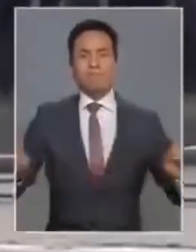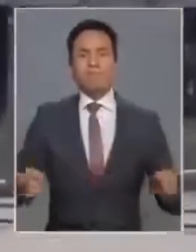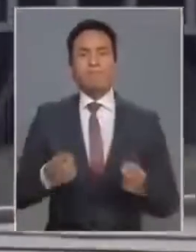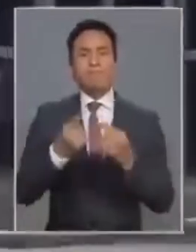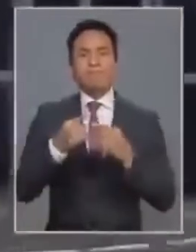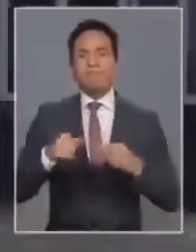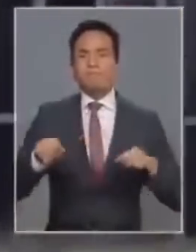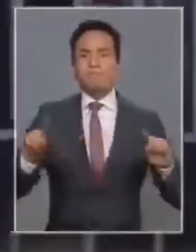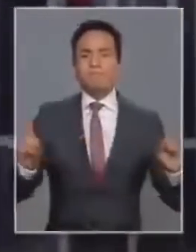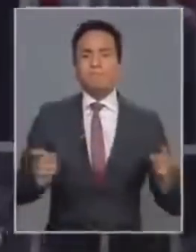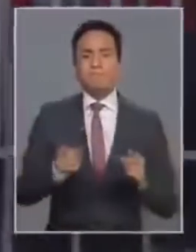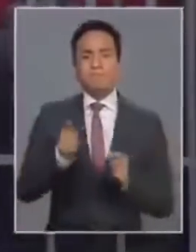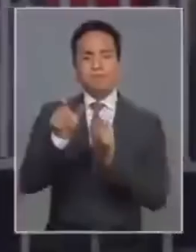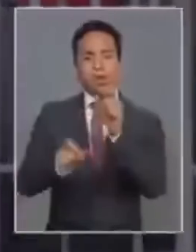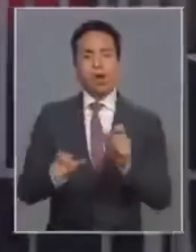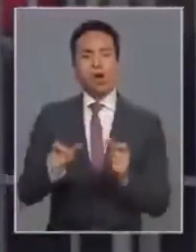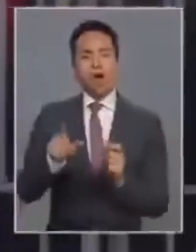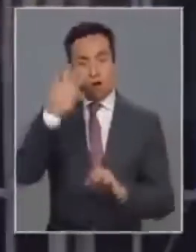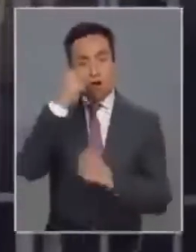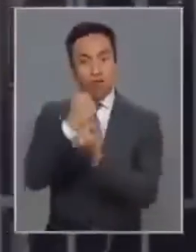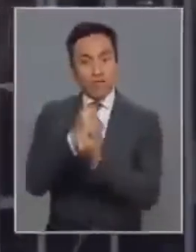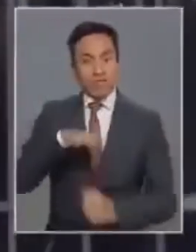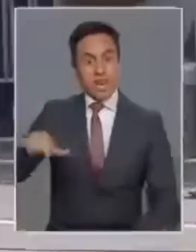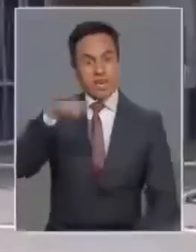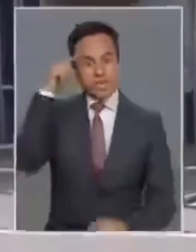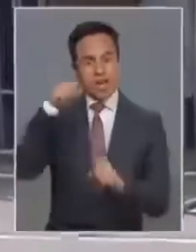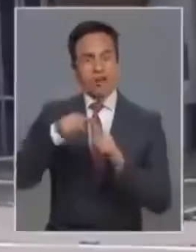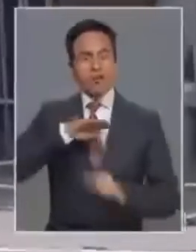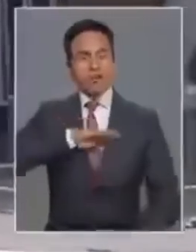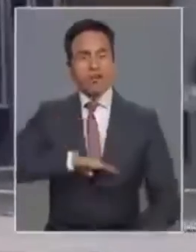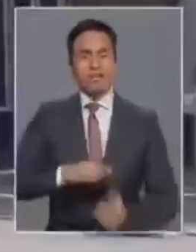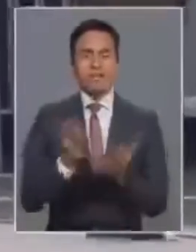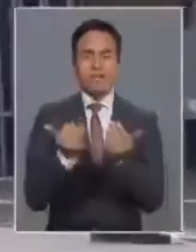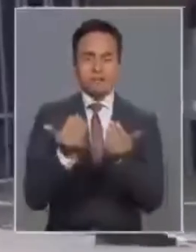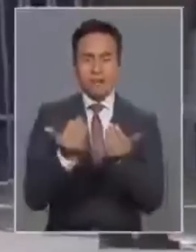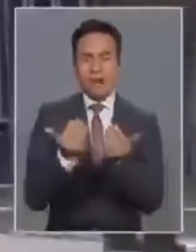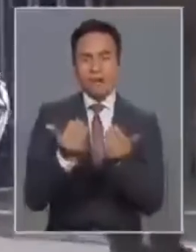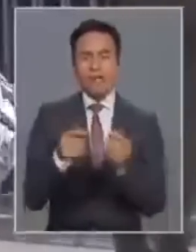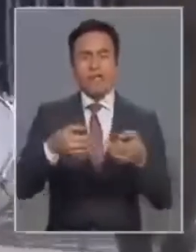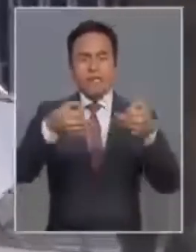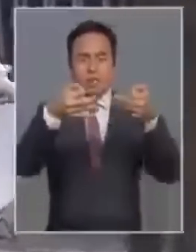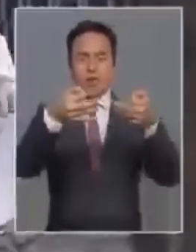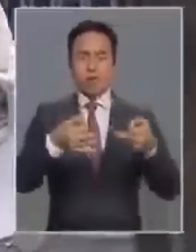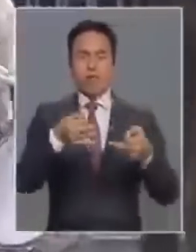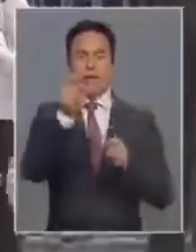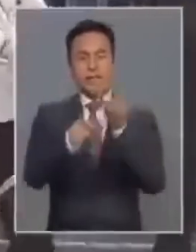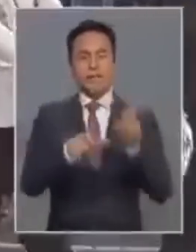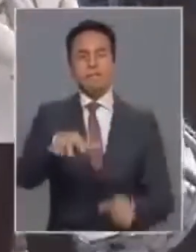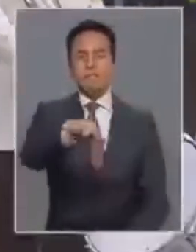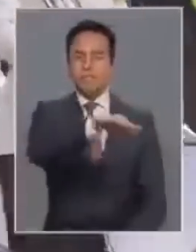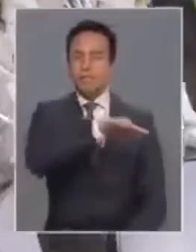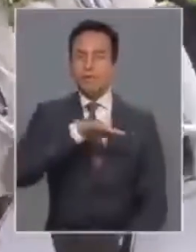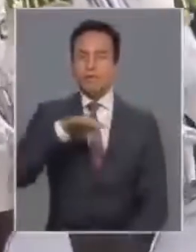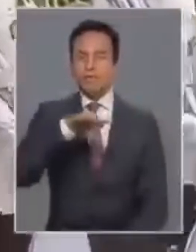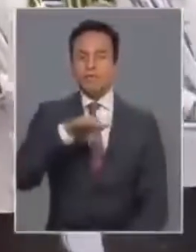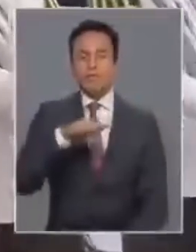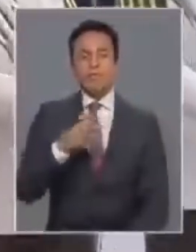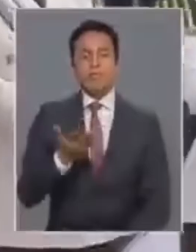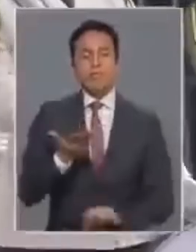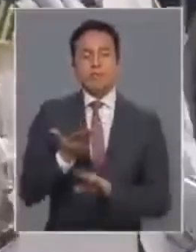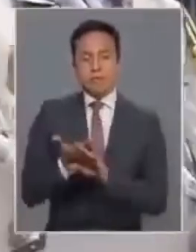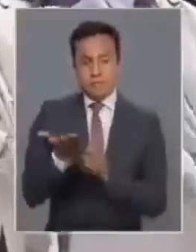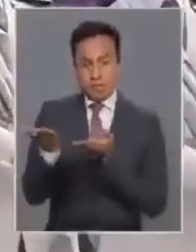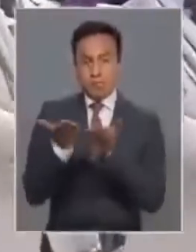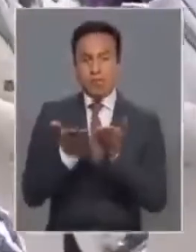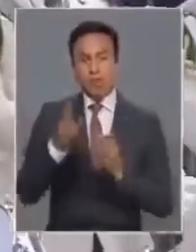El actuar de estos oficiales está orientado a satisfacer las necesidades de seguridad de las personas, lo que demandará